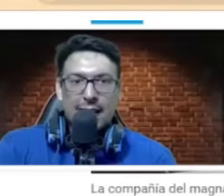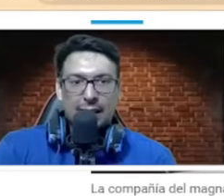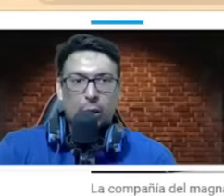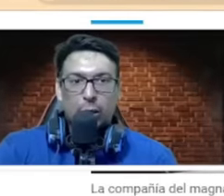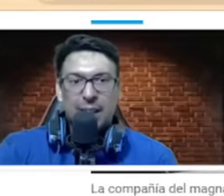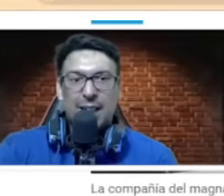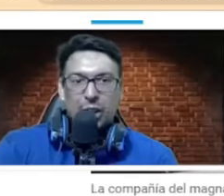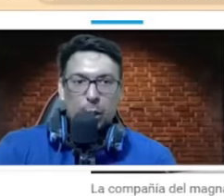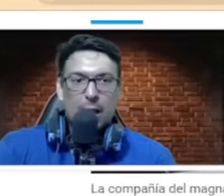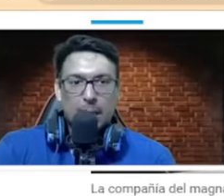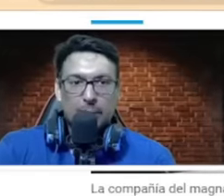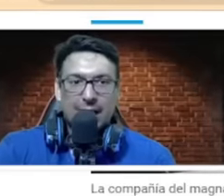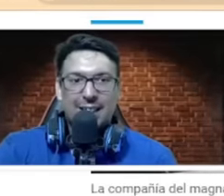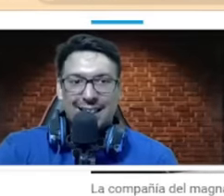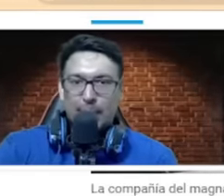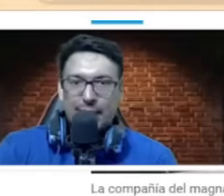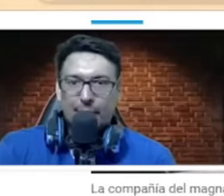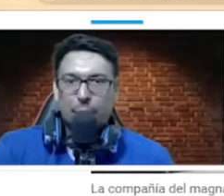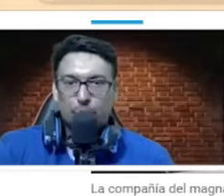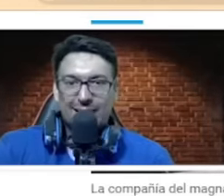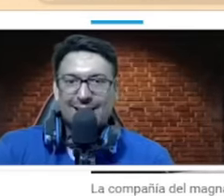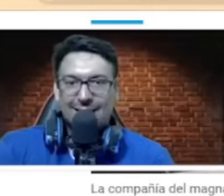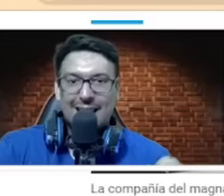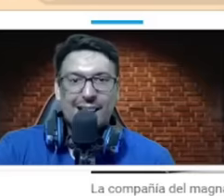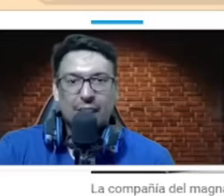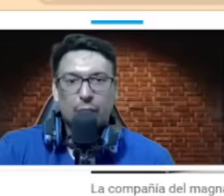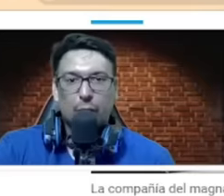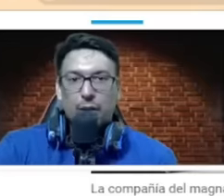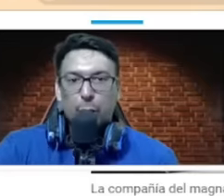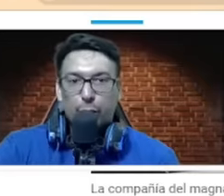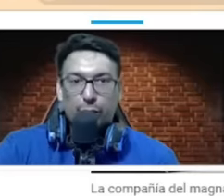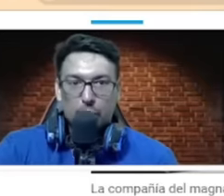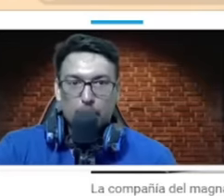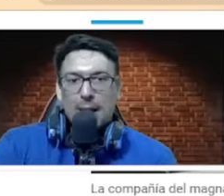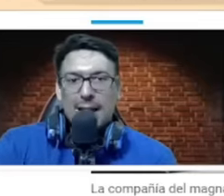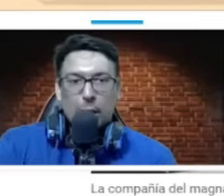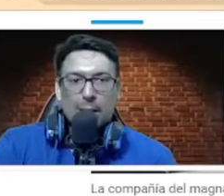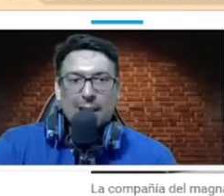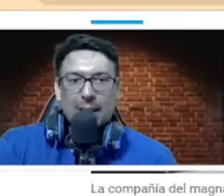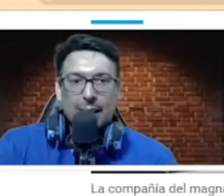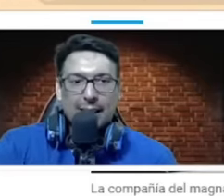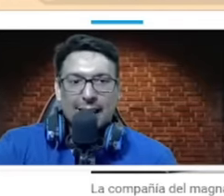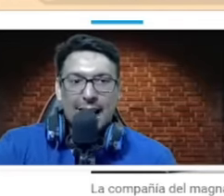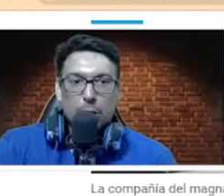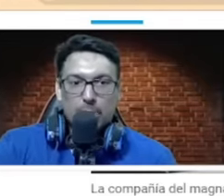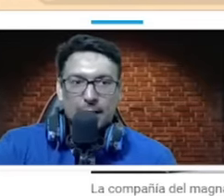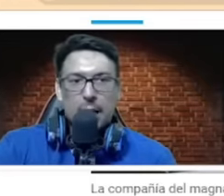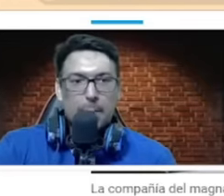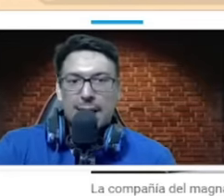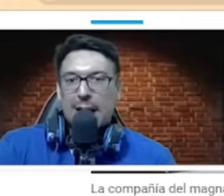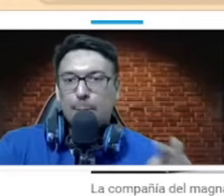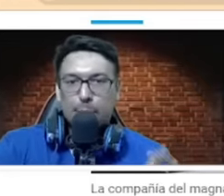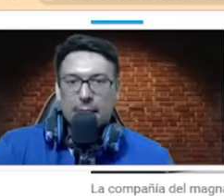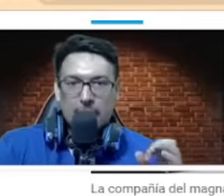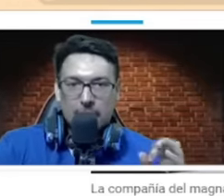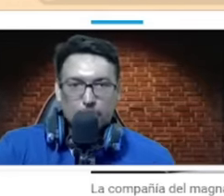vehículos eléctricos, Tesla llegó a la capital chilena para abrir sus ventas en la región. Según su sitio web, la compañía del magnate Elon Musk